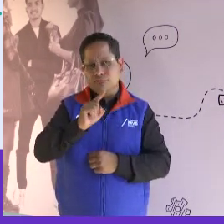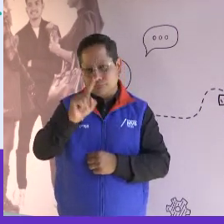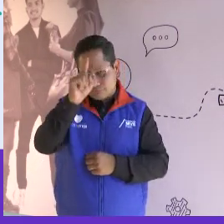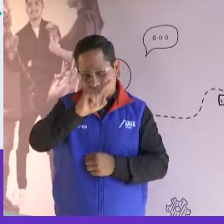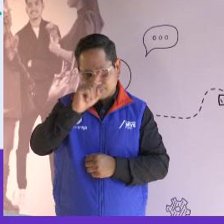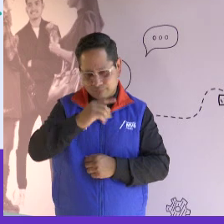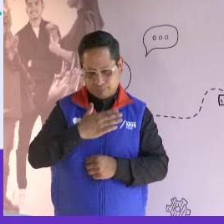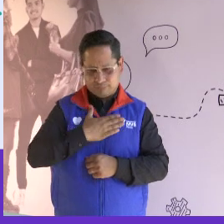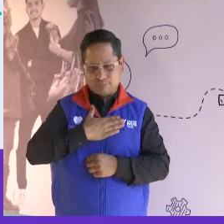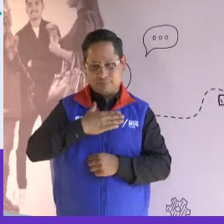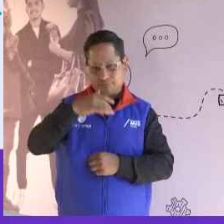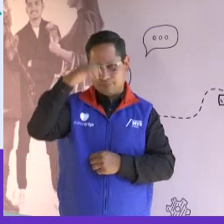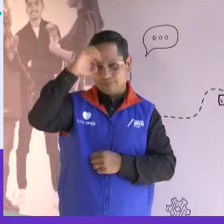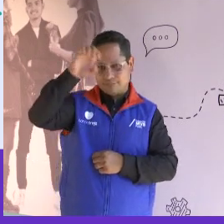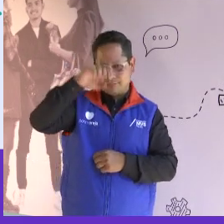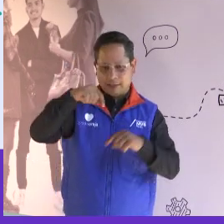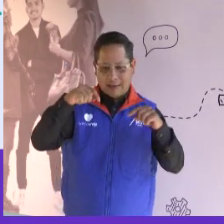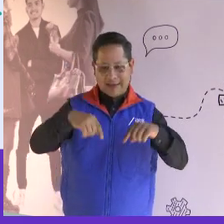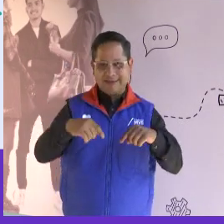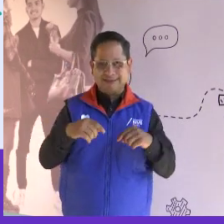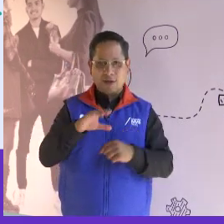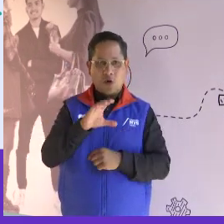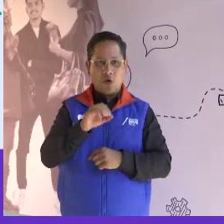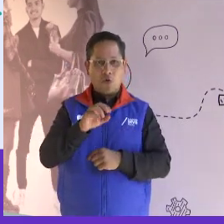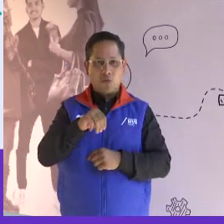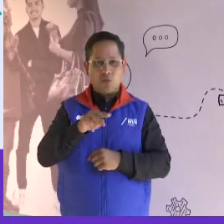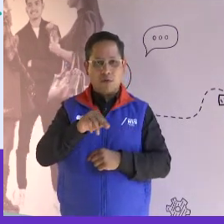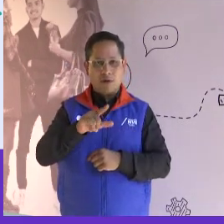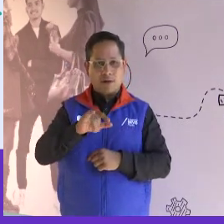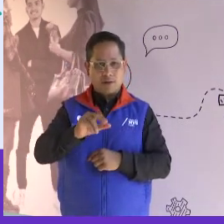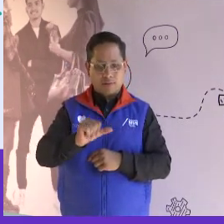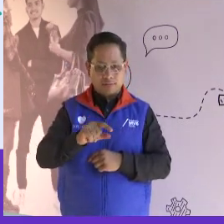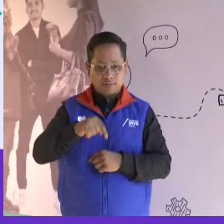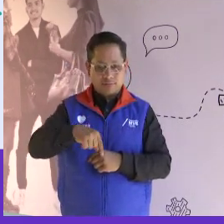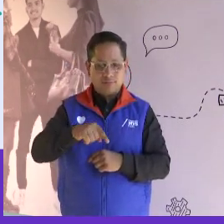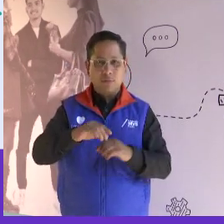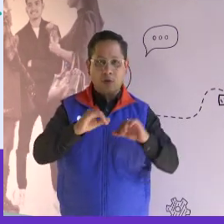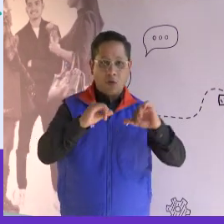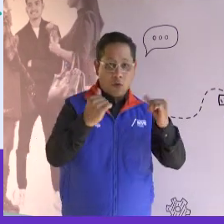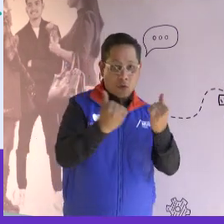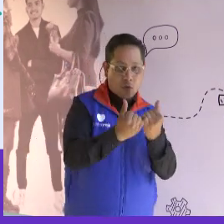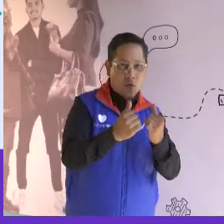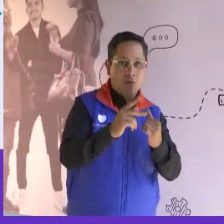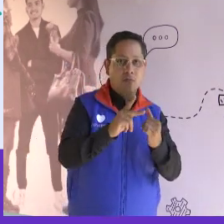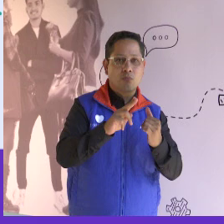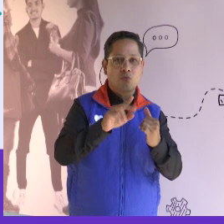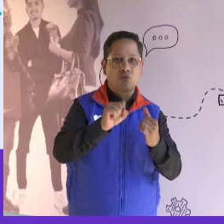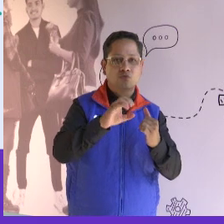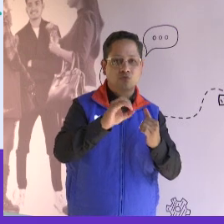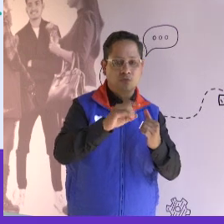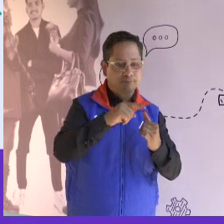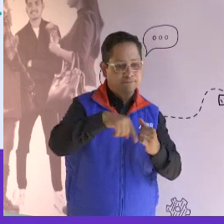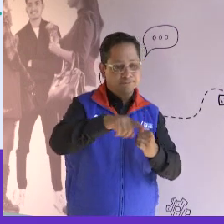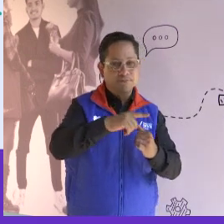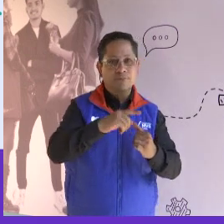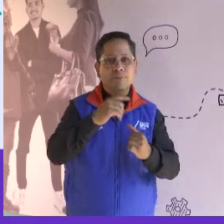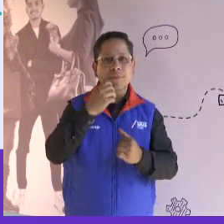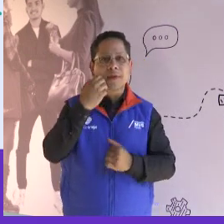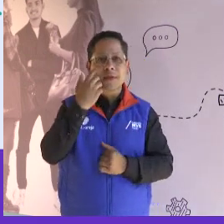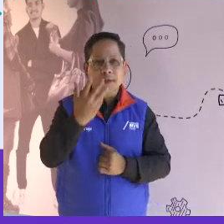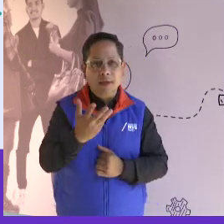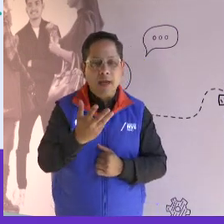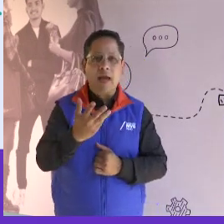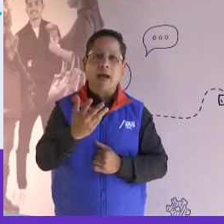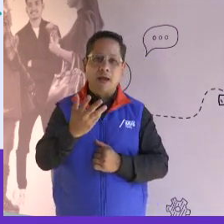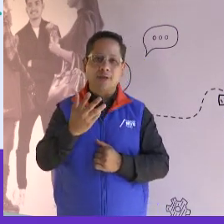experiencia dentro de Comunalia, pero también en otras redes en las que participamos, como lo es Pulso OSC, es que requerimos